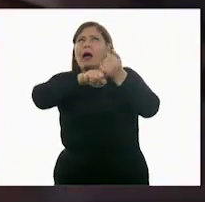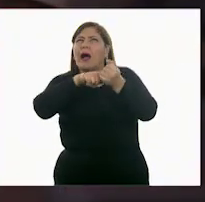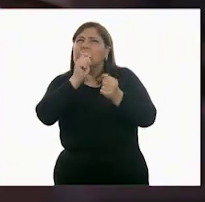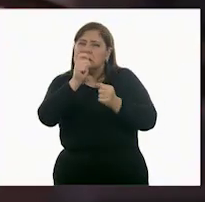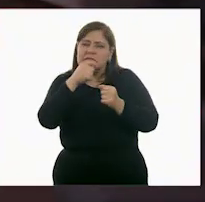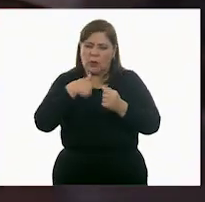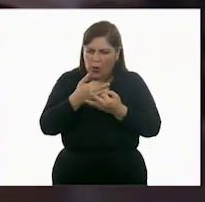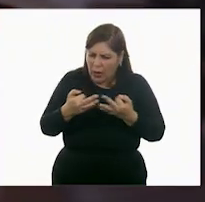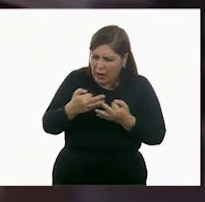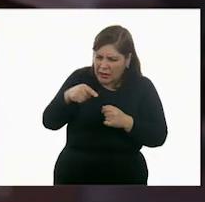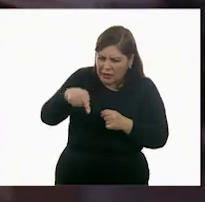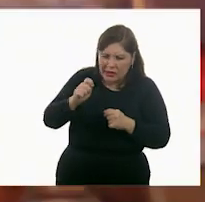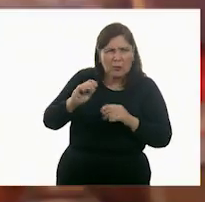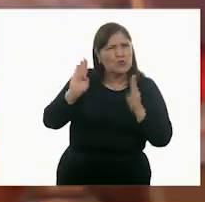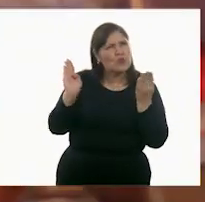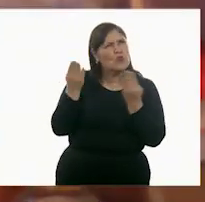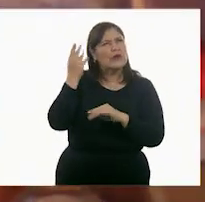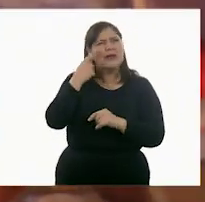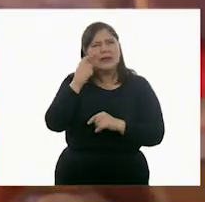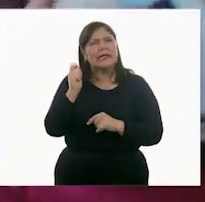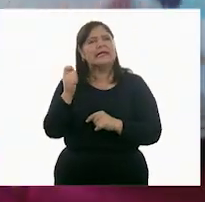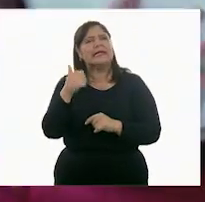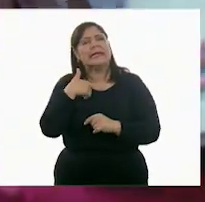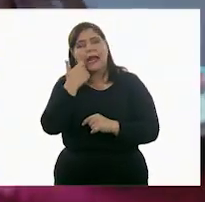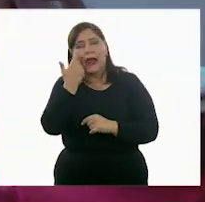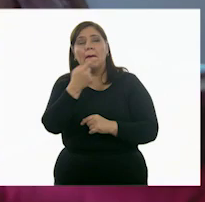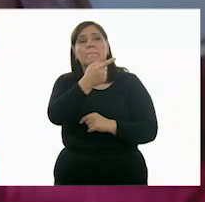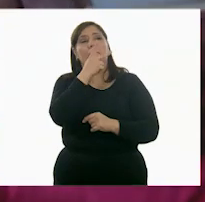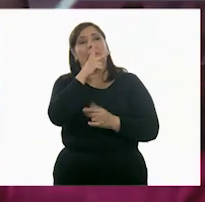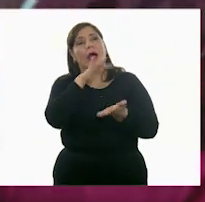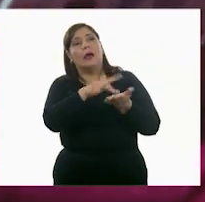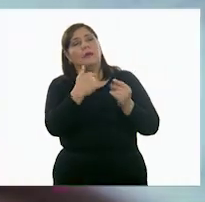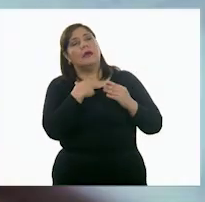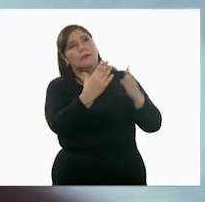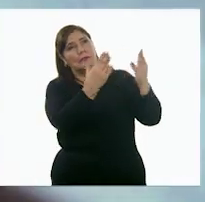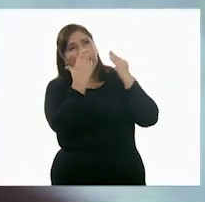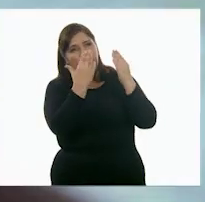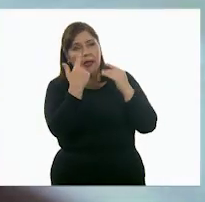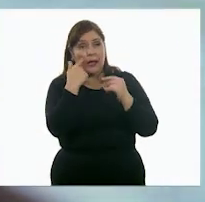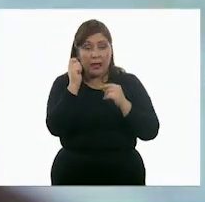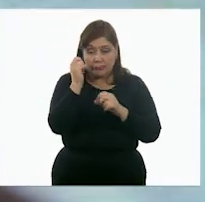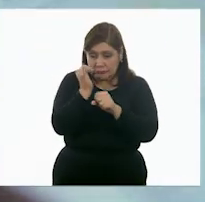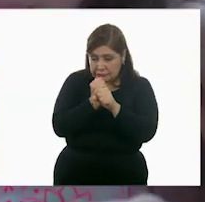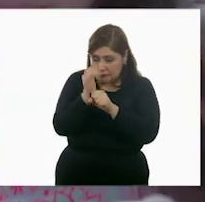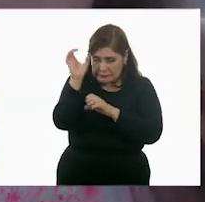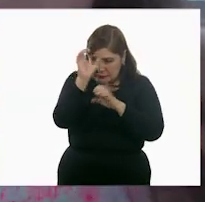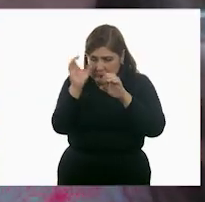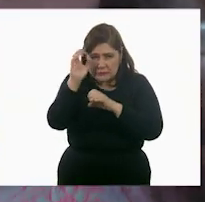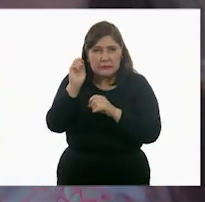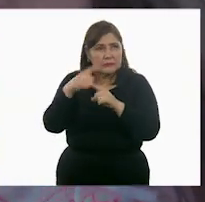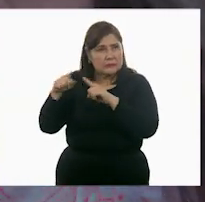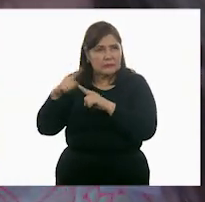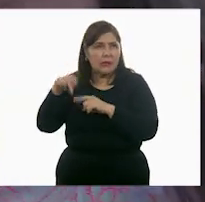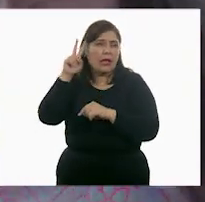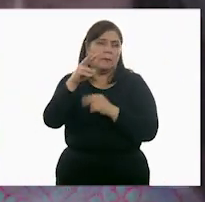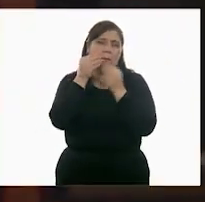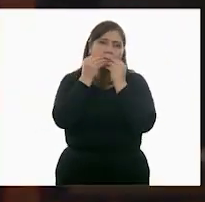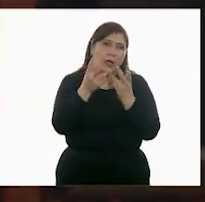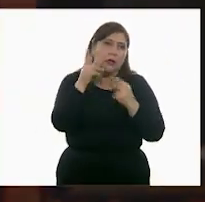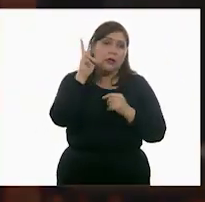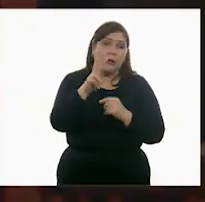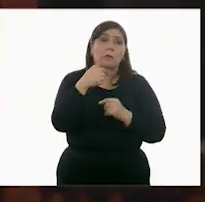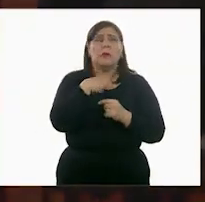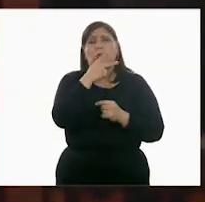tierra. Mi papá siempre nos enseñó que las ciencias eran maravillosas. Y aunque mis papás siempre me